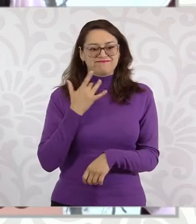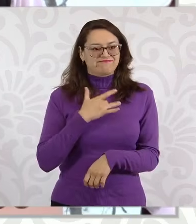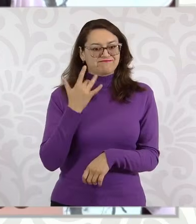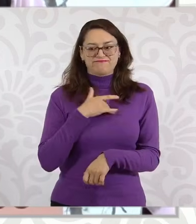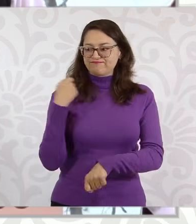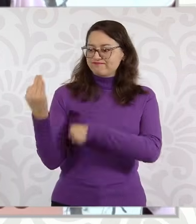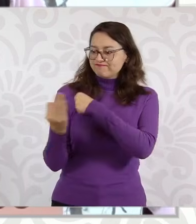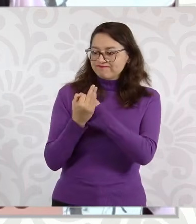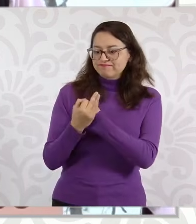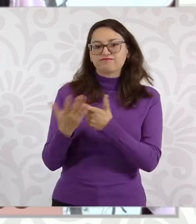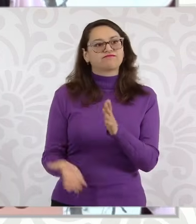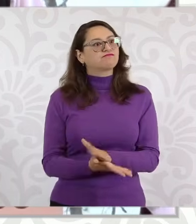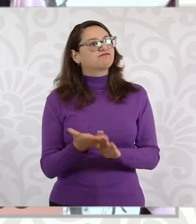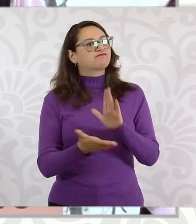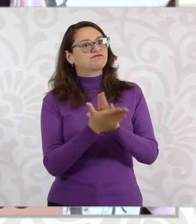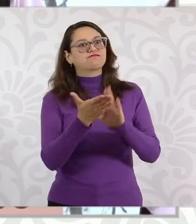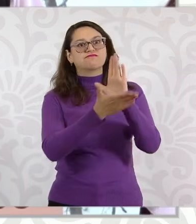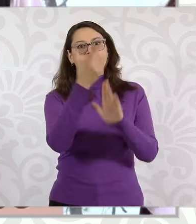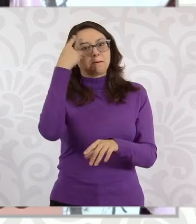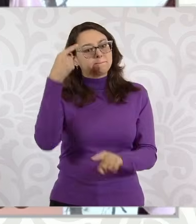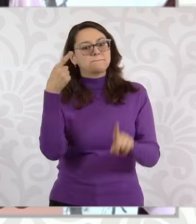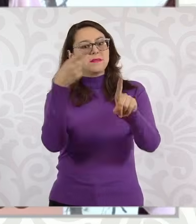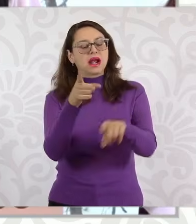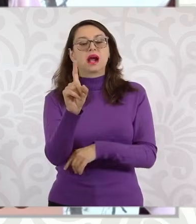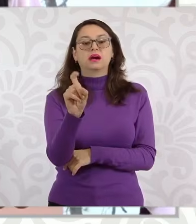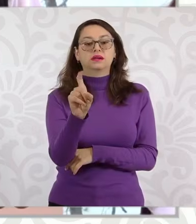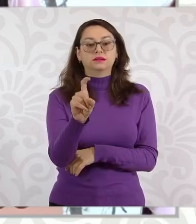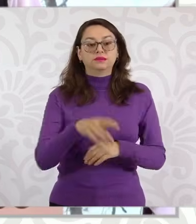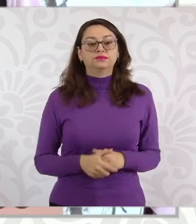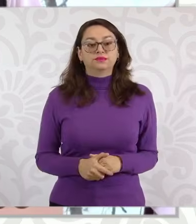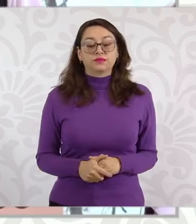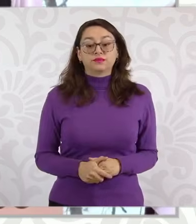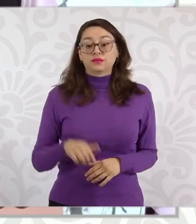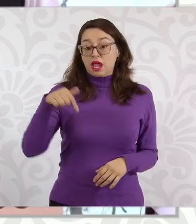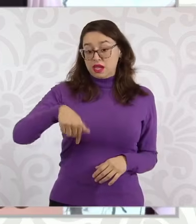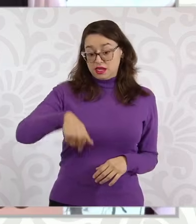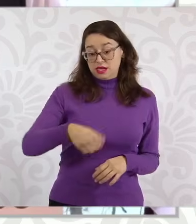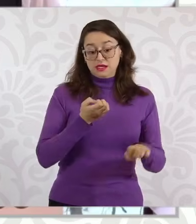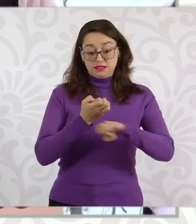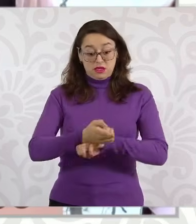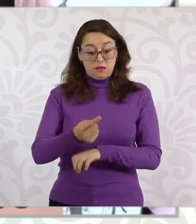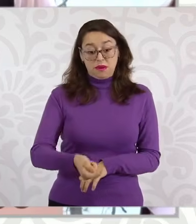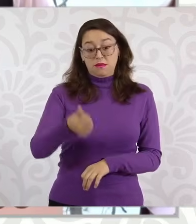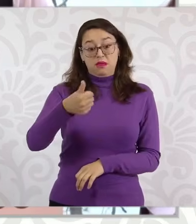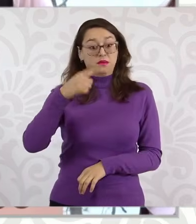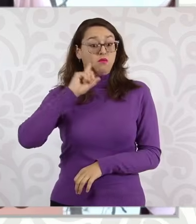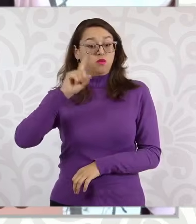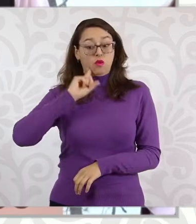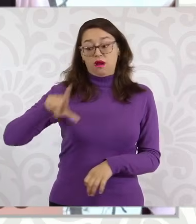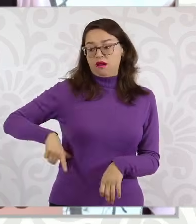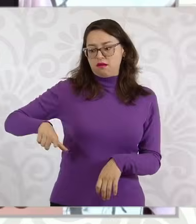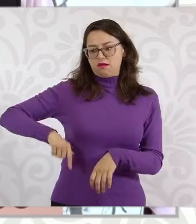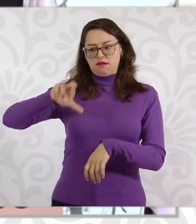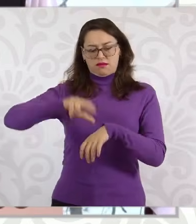obra de infraestructura hídrica que estamos levantando. Como la primera mujer gobernadora de mi estado, me enorgullece